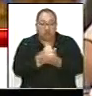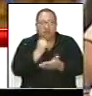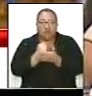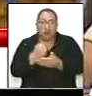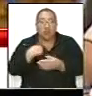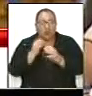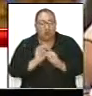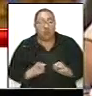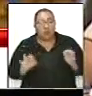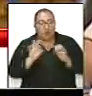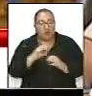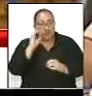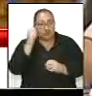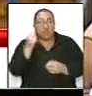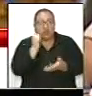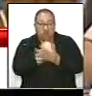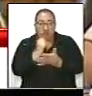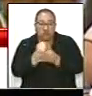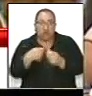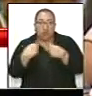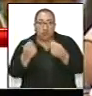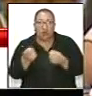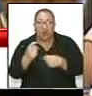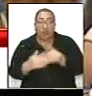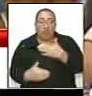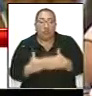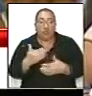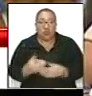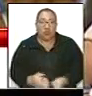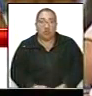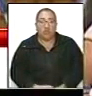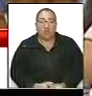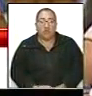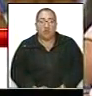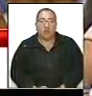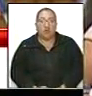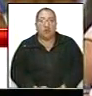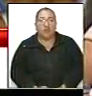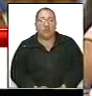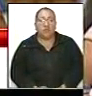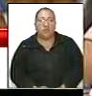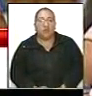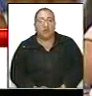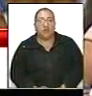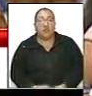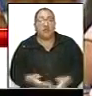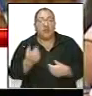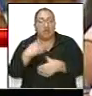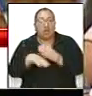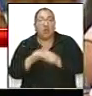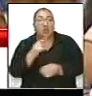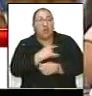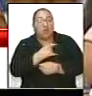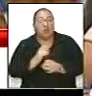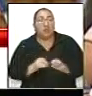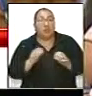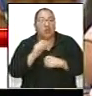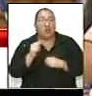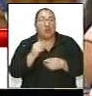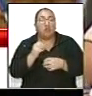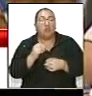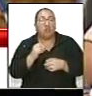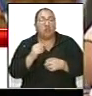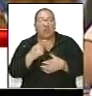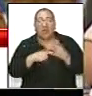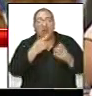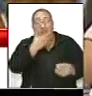de la importancia de la acreditación como un proceso que tiene que llevar a las universidades licenciadas hacia condiciones de